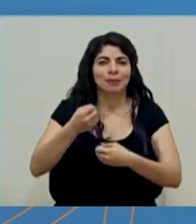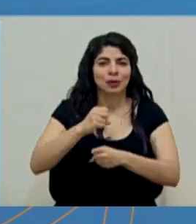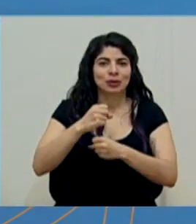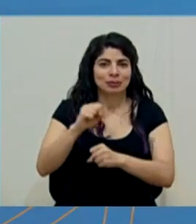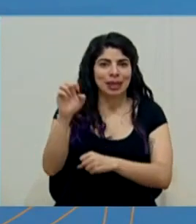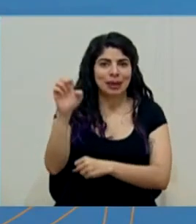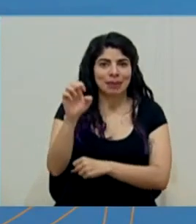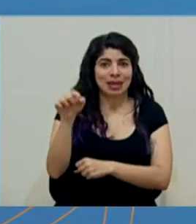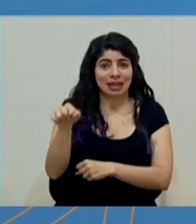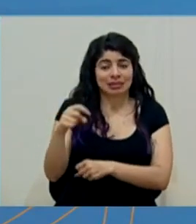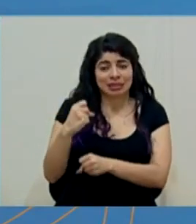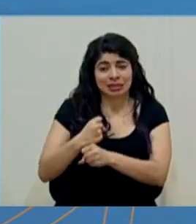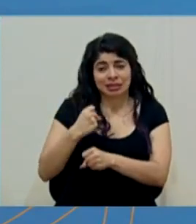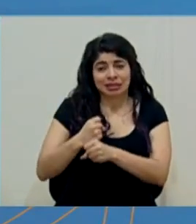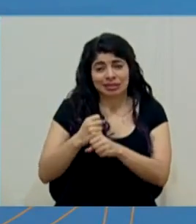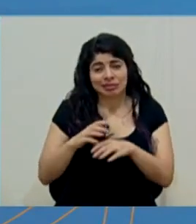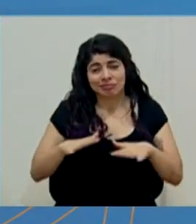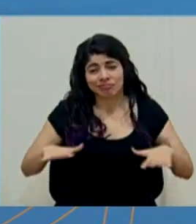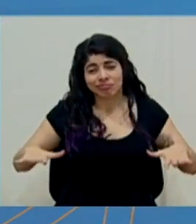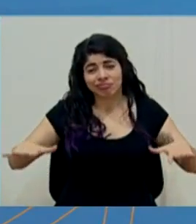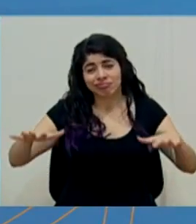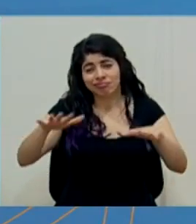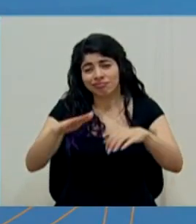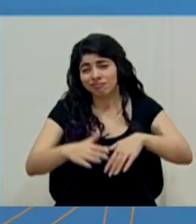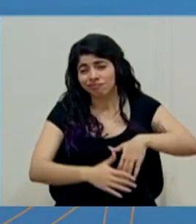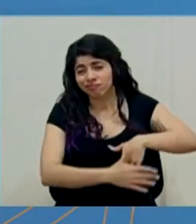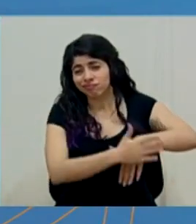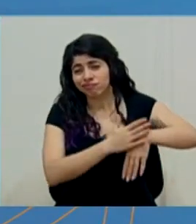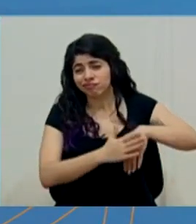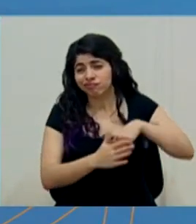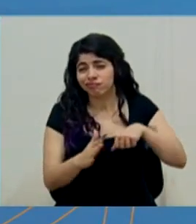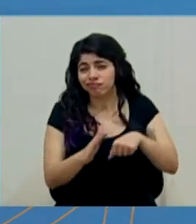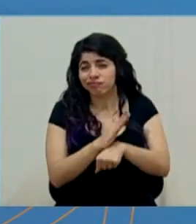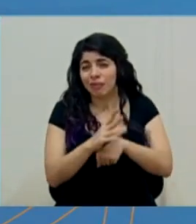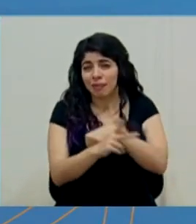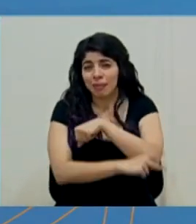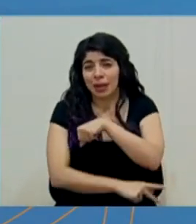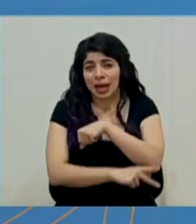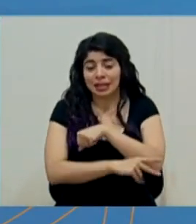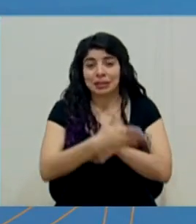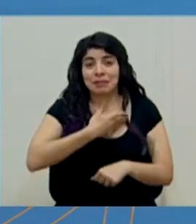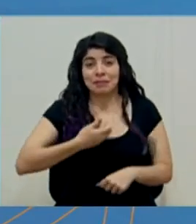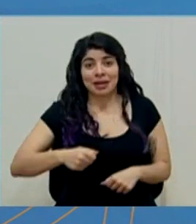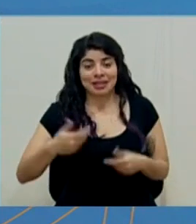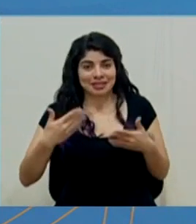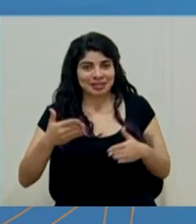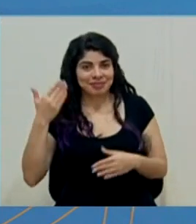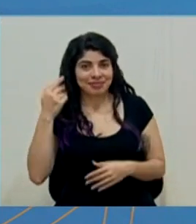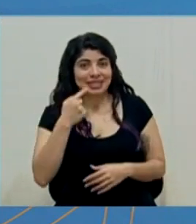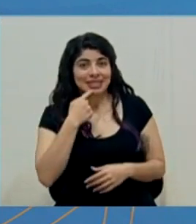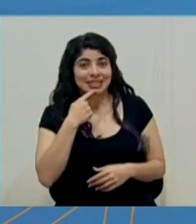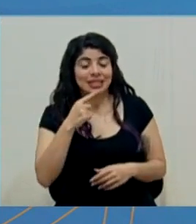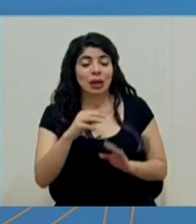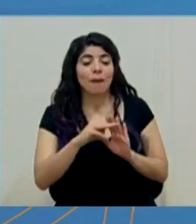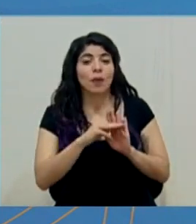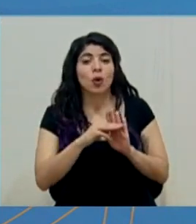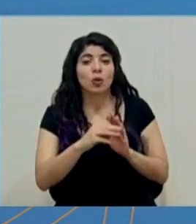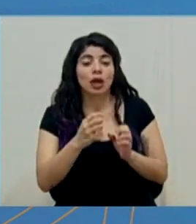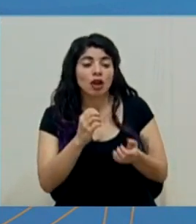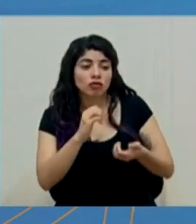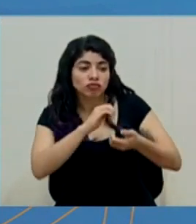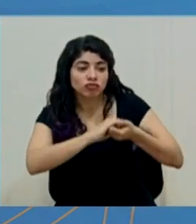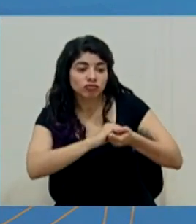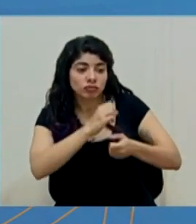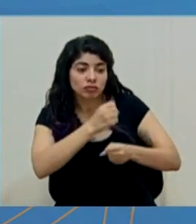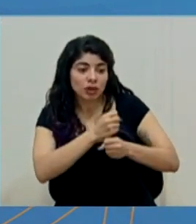emergencia a lo largo y ancho del país, y lo mencionaba el señor presidente, en la aplicación del modelo de gestión compartida de